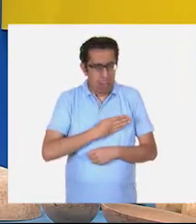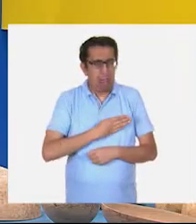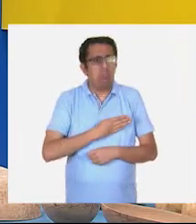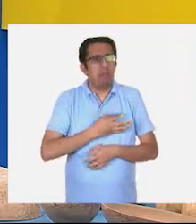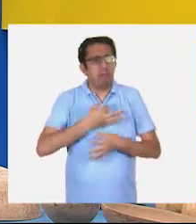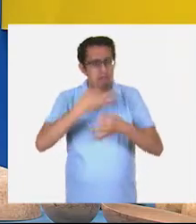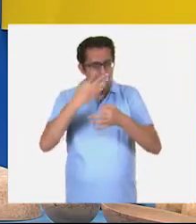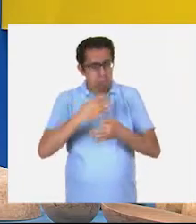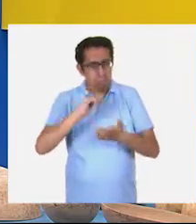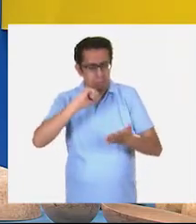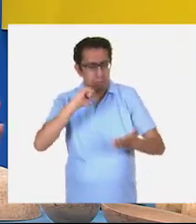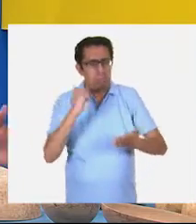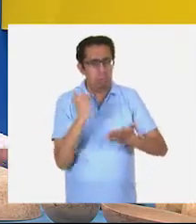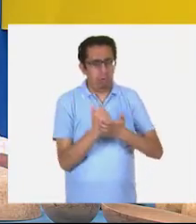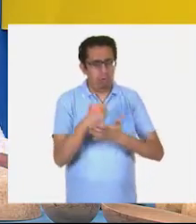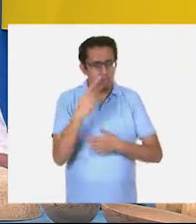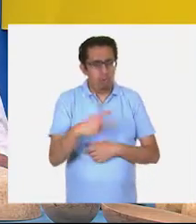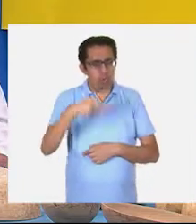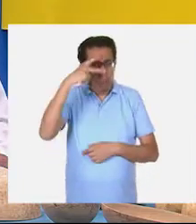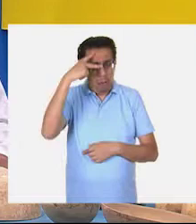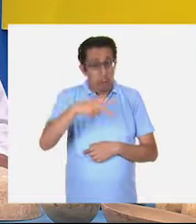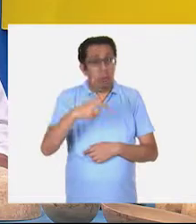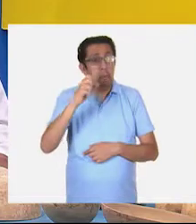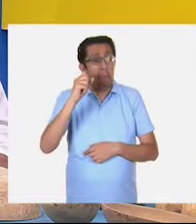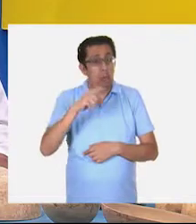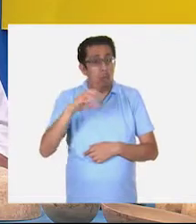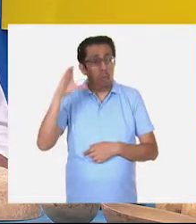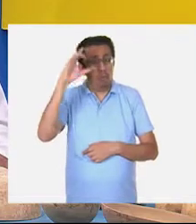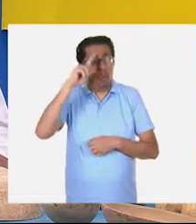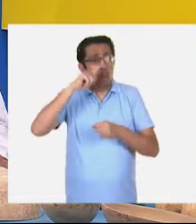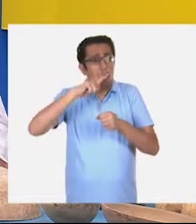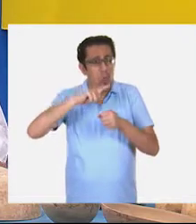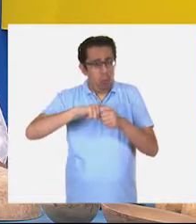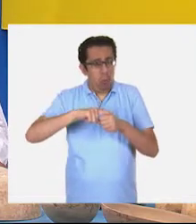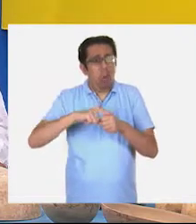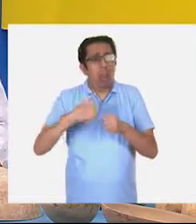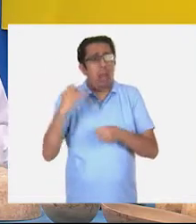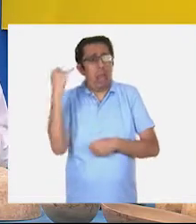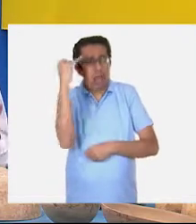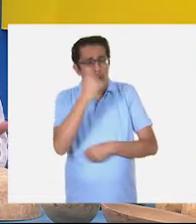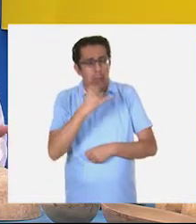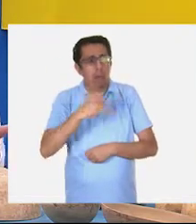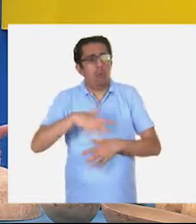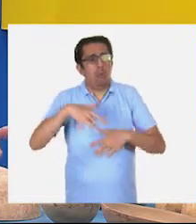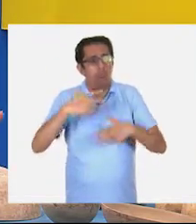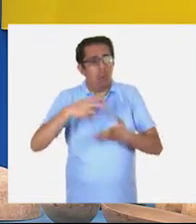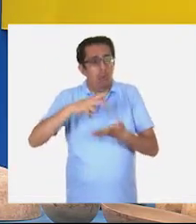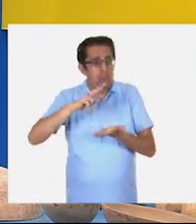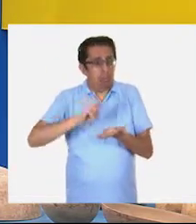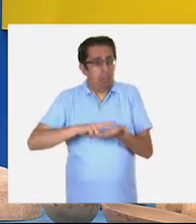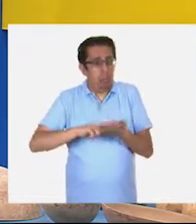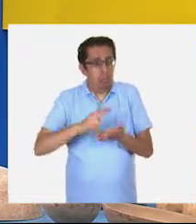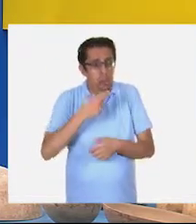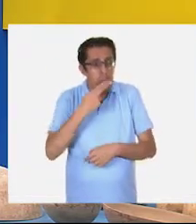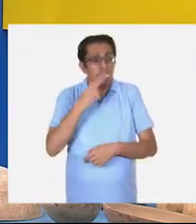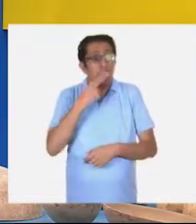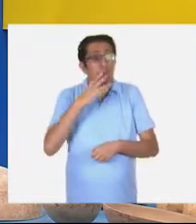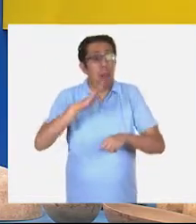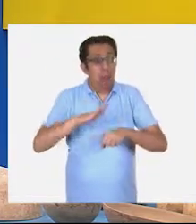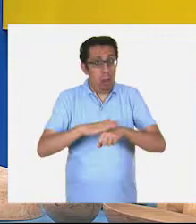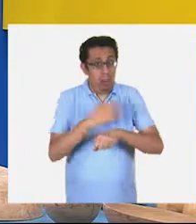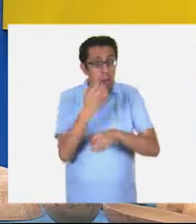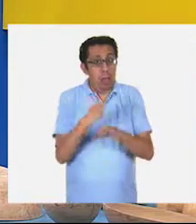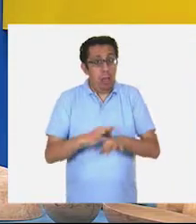nacionales y forman parte del patrimonio cultural y lingüístico del país. Por ello, es muy importante que en